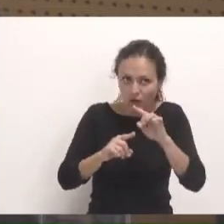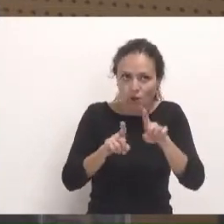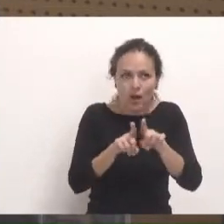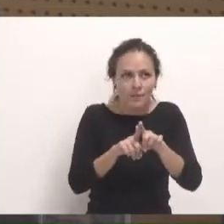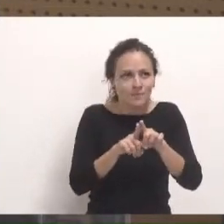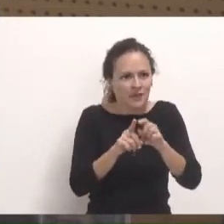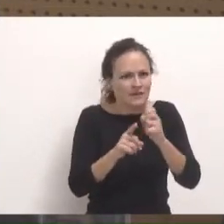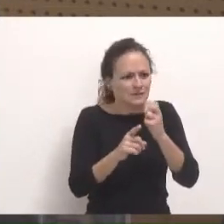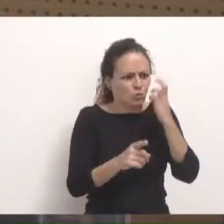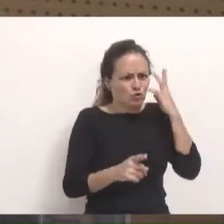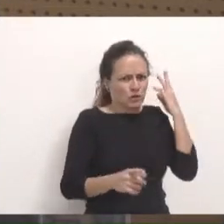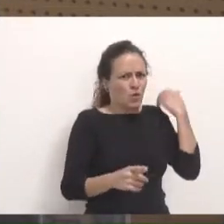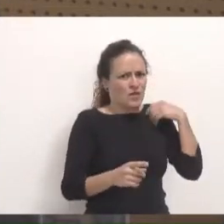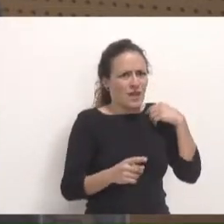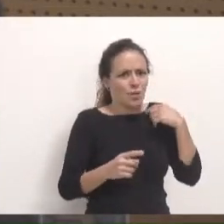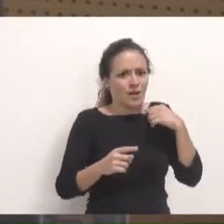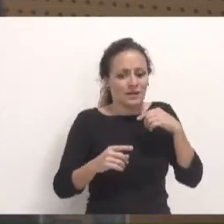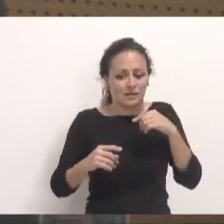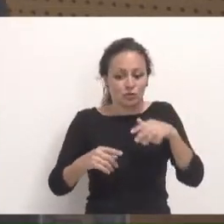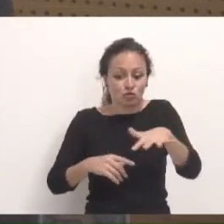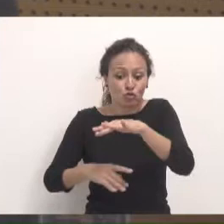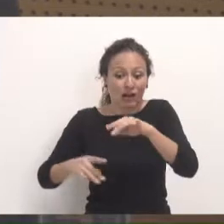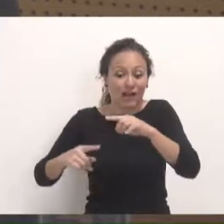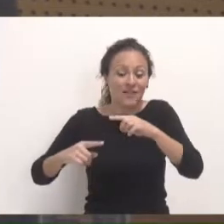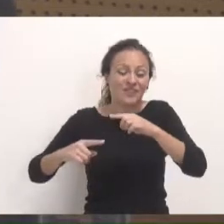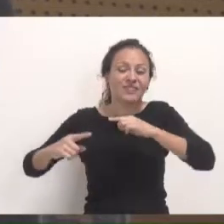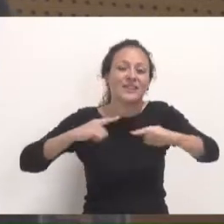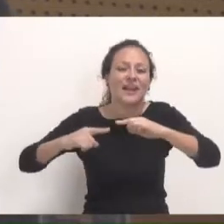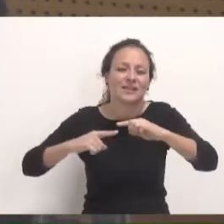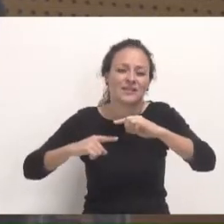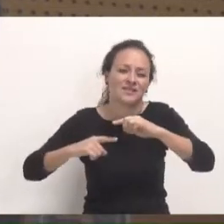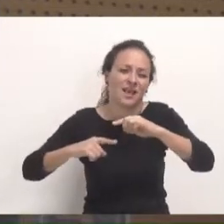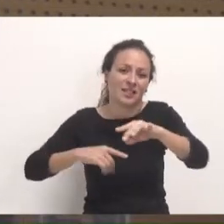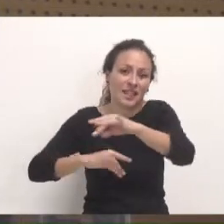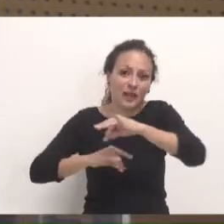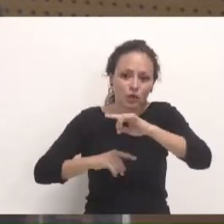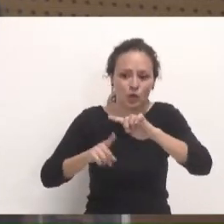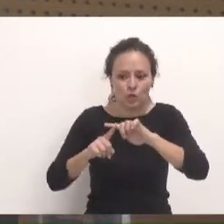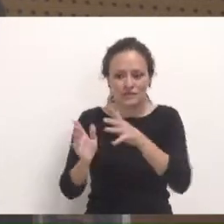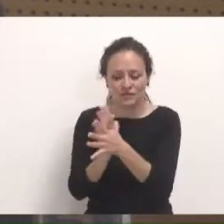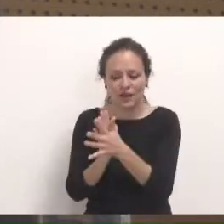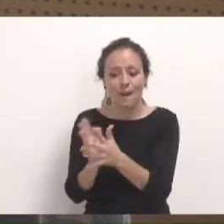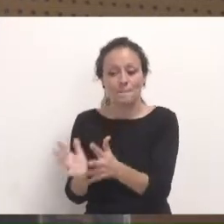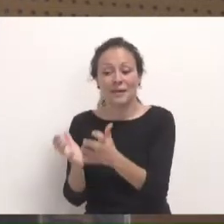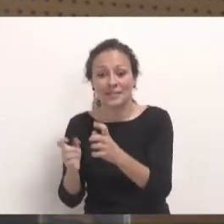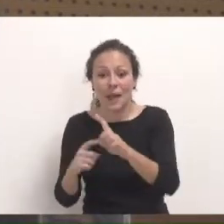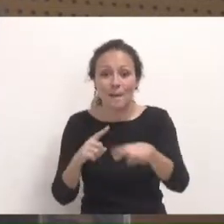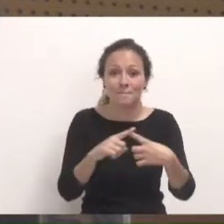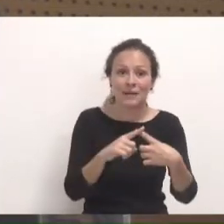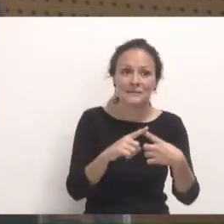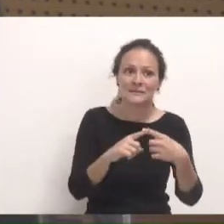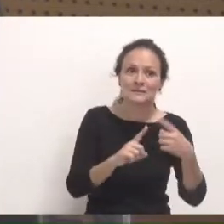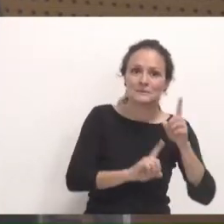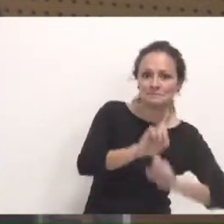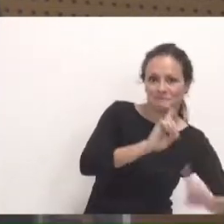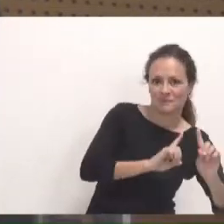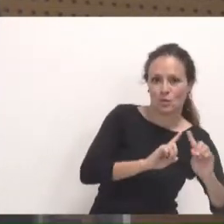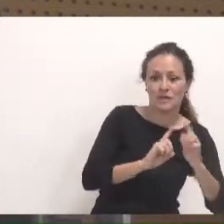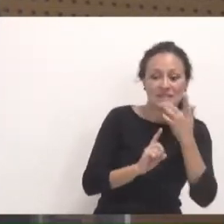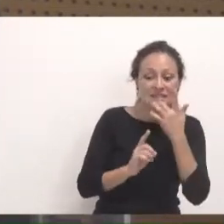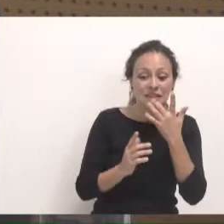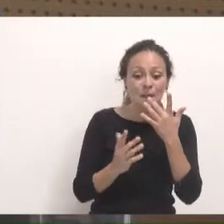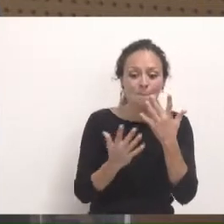digamos, las directrices territoriales contemporáneas, que es las ventajas y las conveniencias de las mixturas de uso, que en un